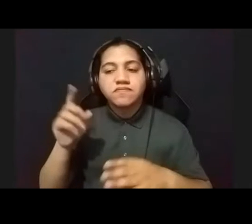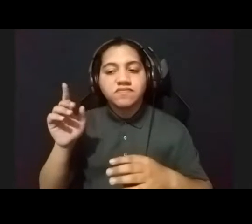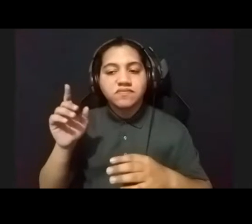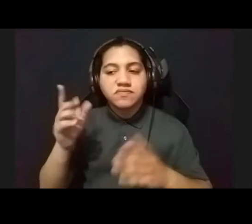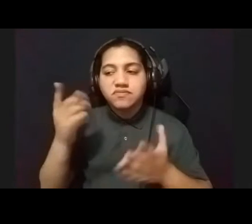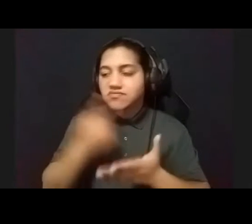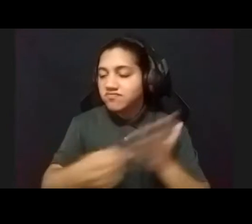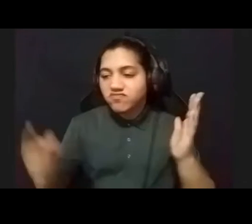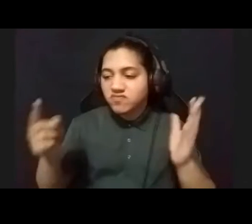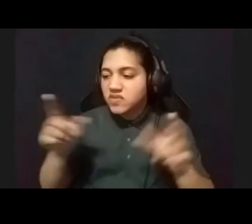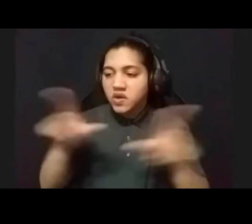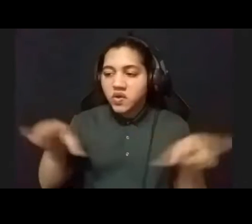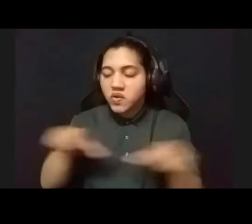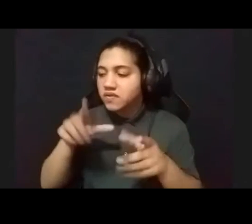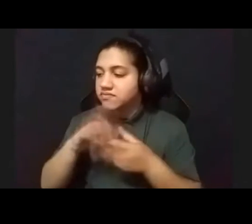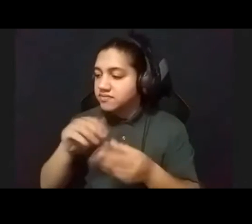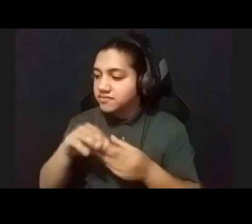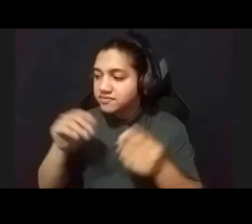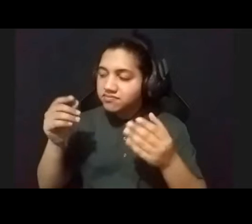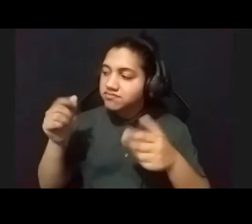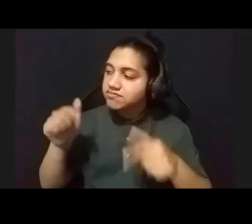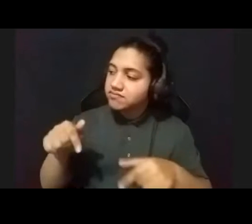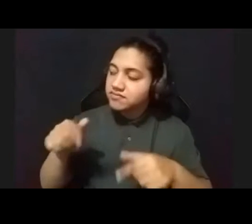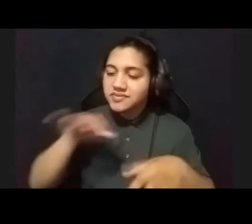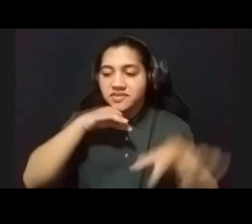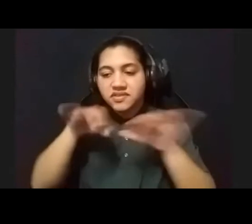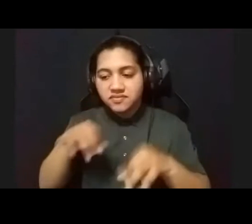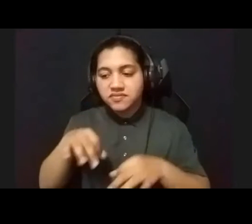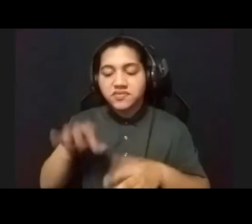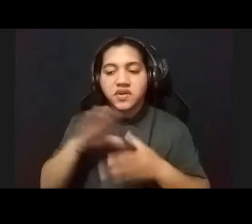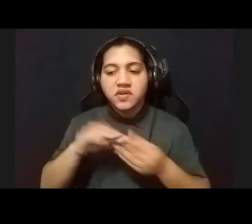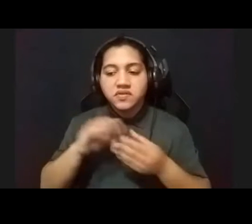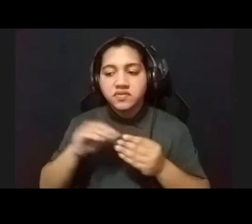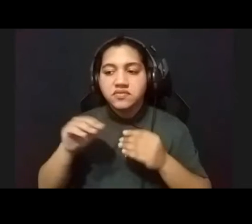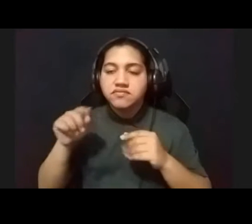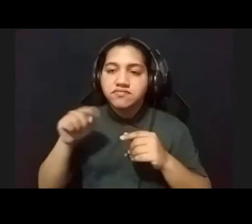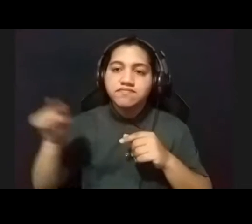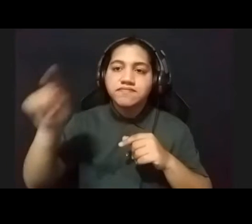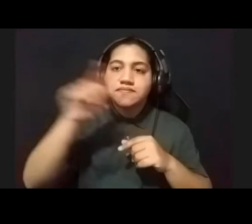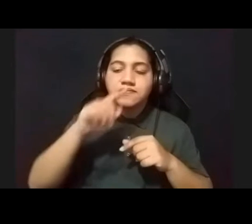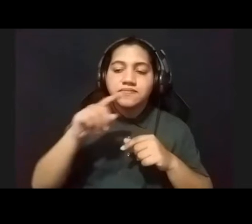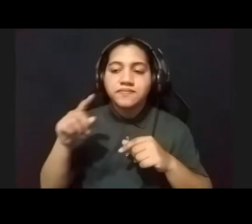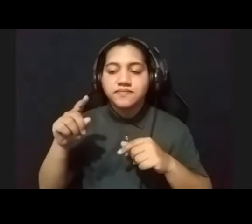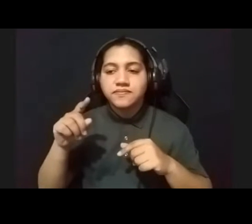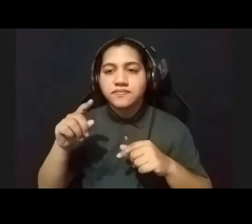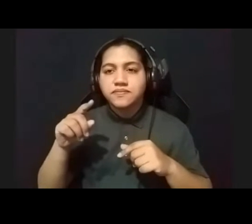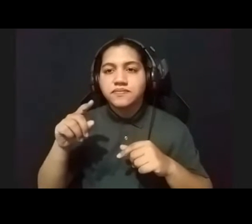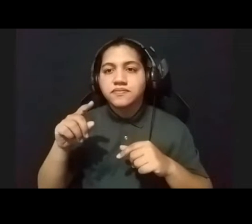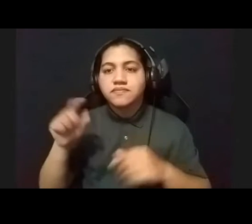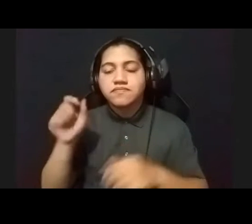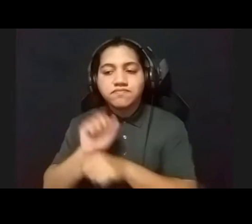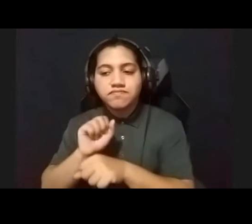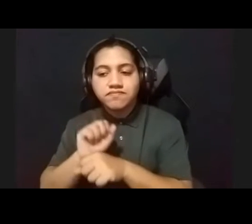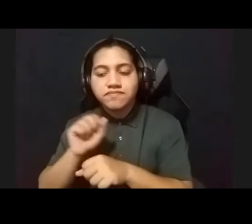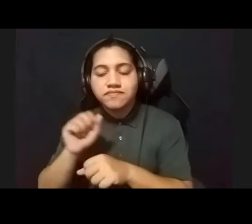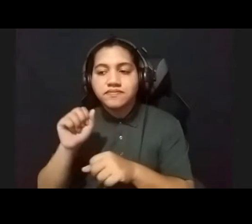estamos contando en tiempo presente y explicarles que los cuentos viajan de boca en boca. Trabajar desde la perspectiva